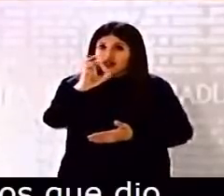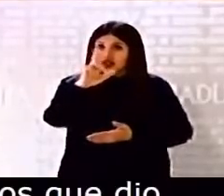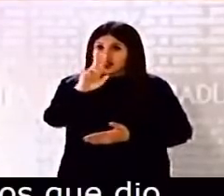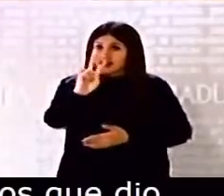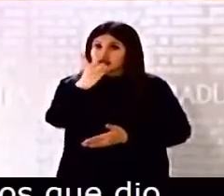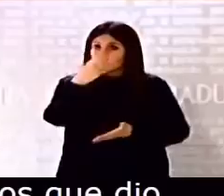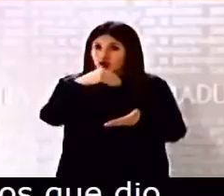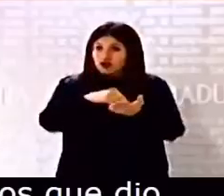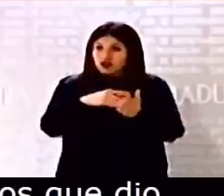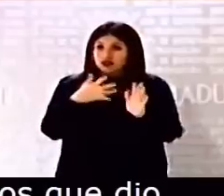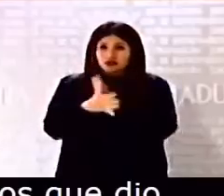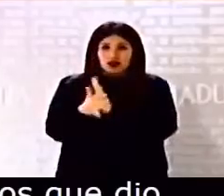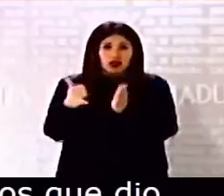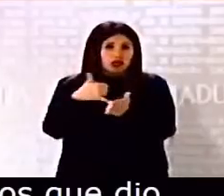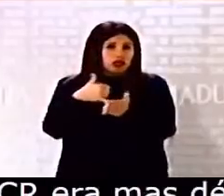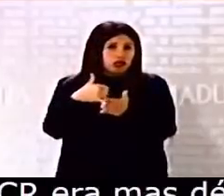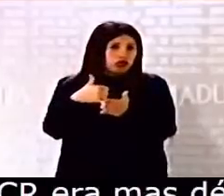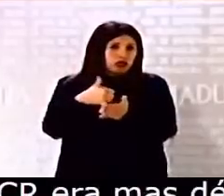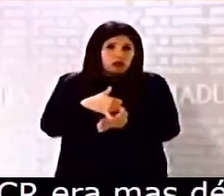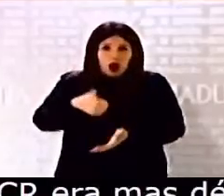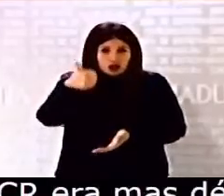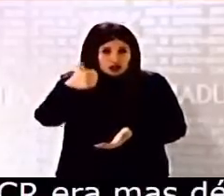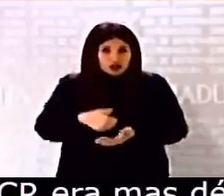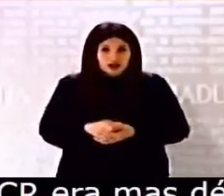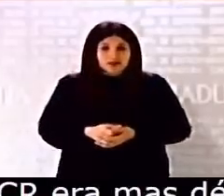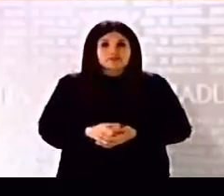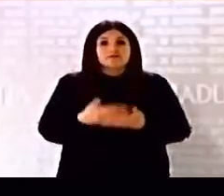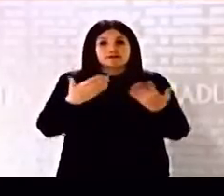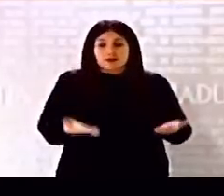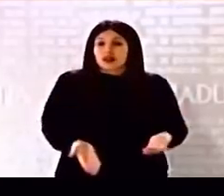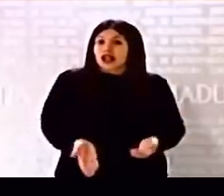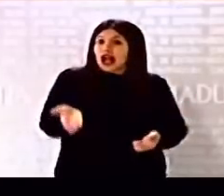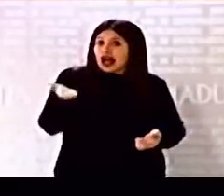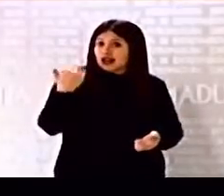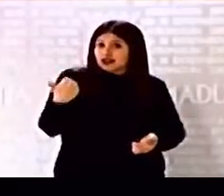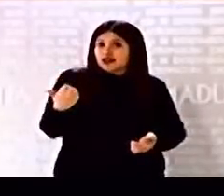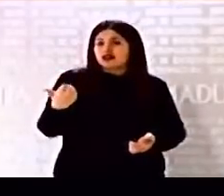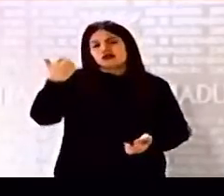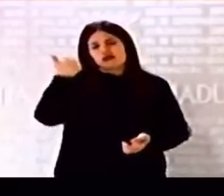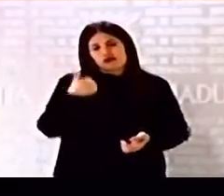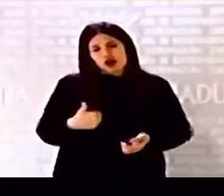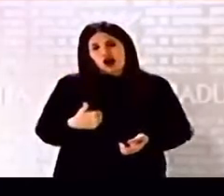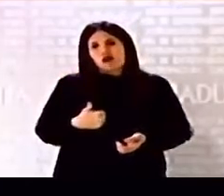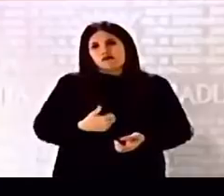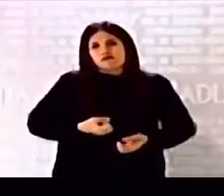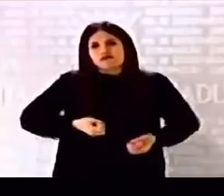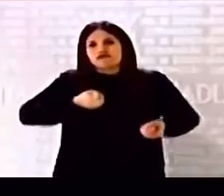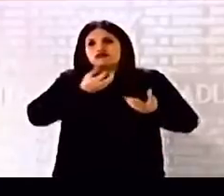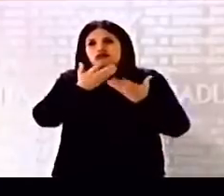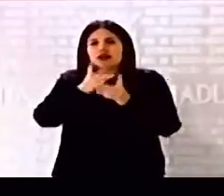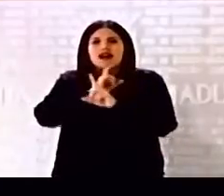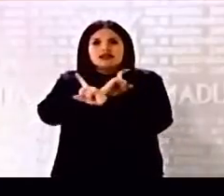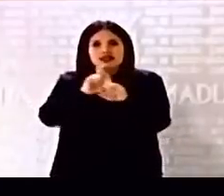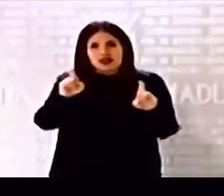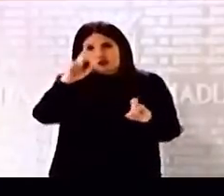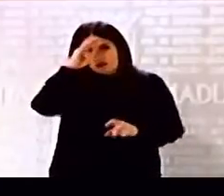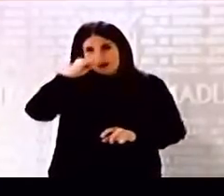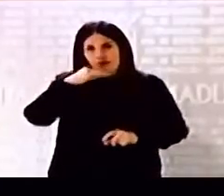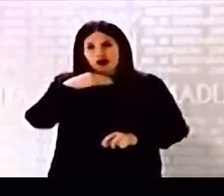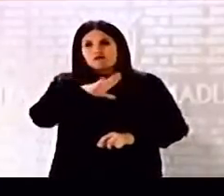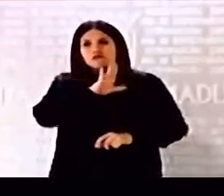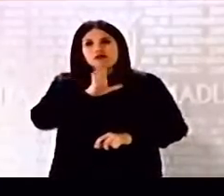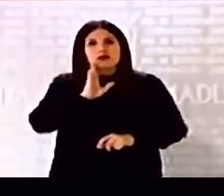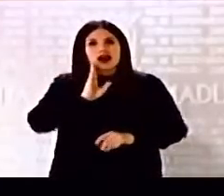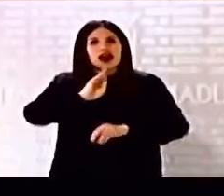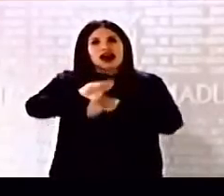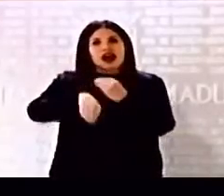más débil todavía. Con lo cual, ayer se decidió y se le comunicó a los padres y a las madres realizarle